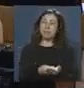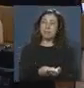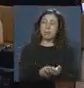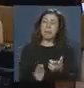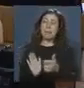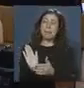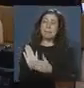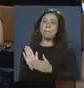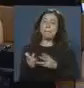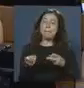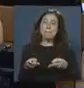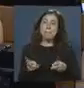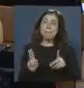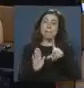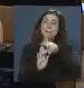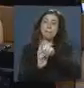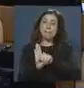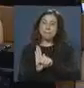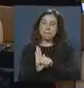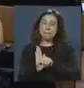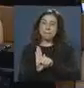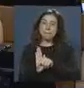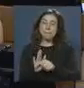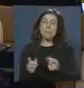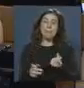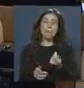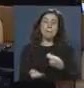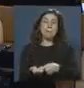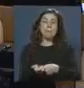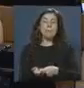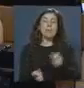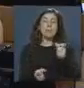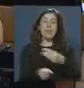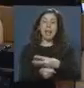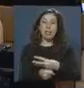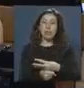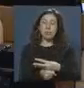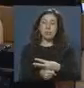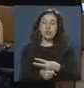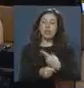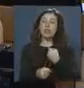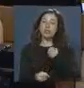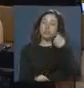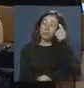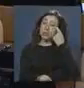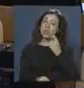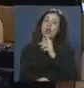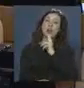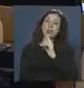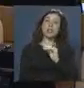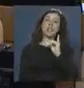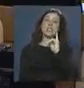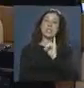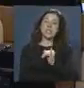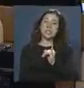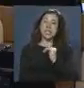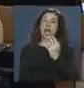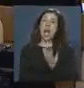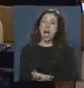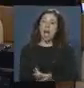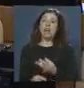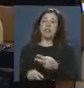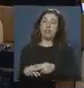una política que permita la rebaja del pasaje al adulto mayor en Chile? Y yo creo, presidente, que la respuesta es sí, hay